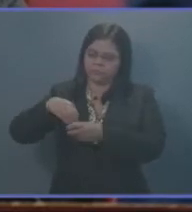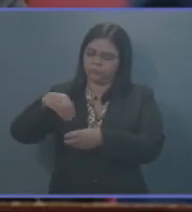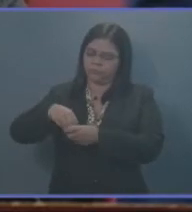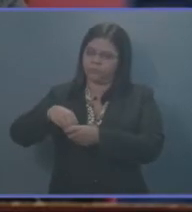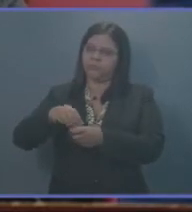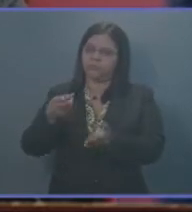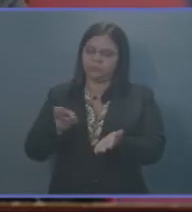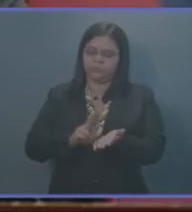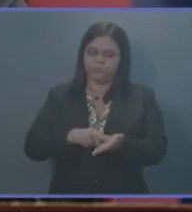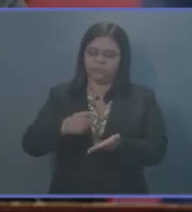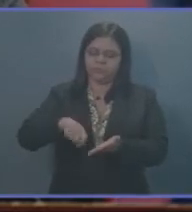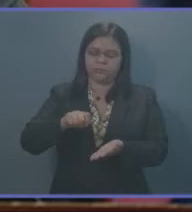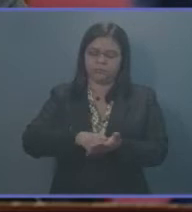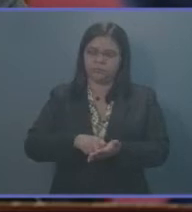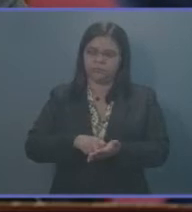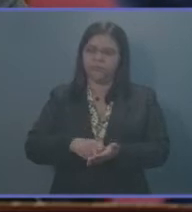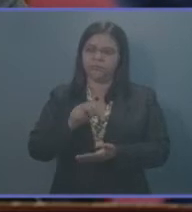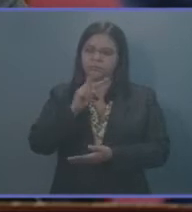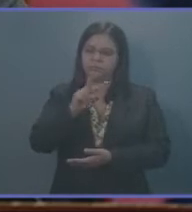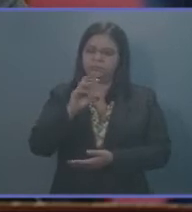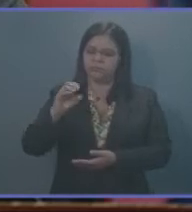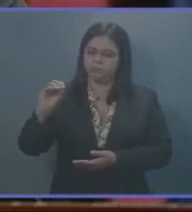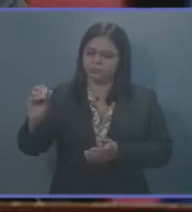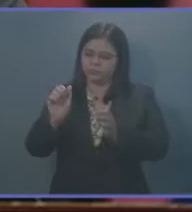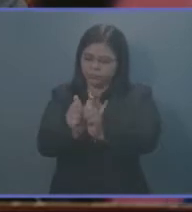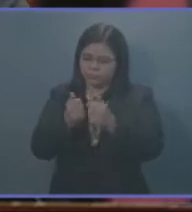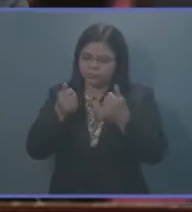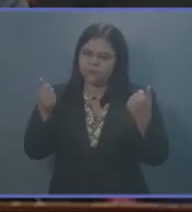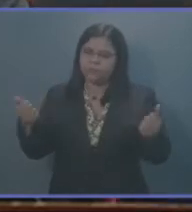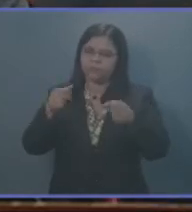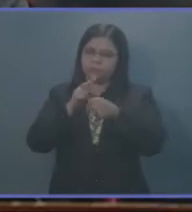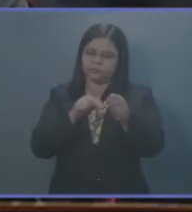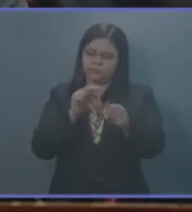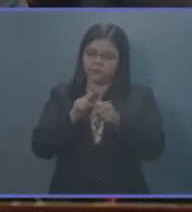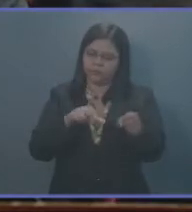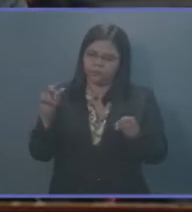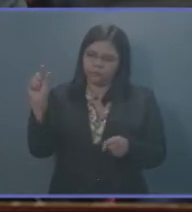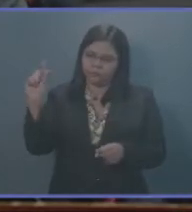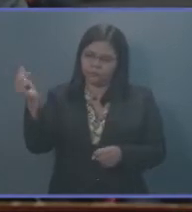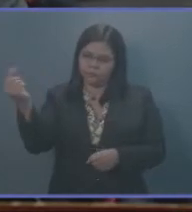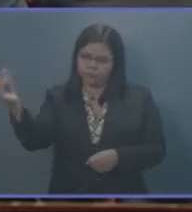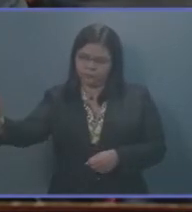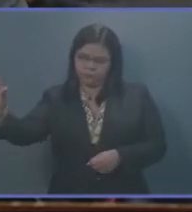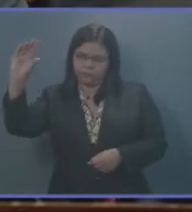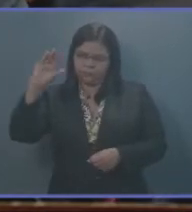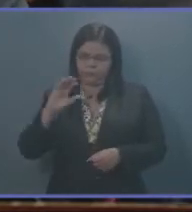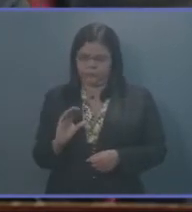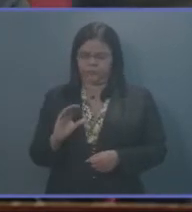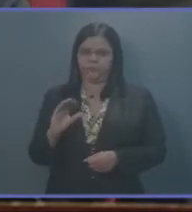de préstamo por un monto de hasta $200 millones de los Estados Unidos de América,